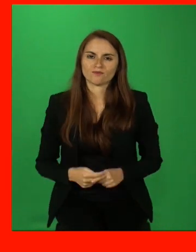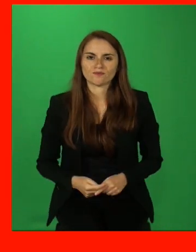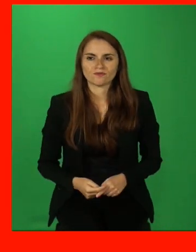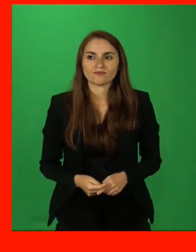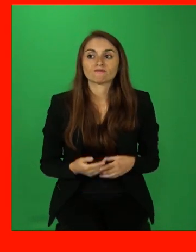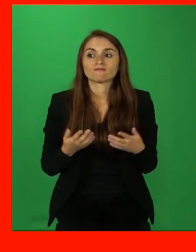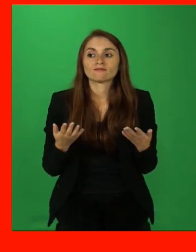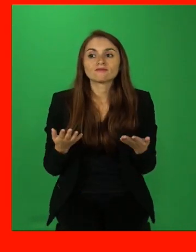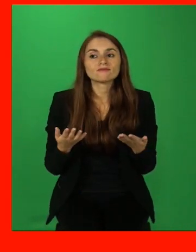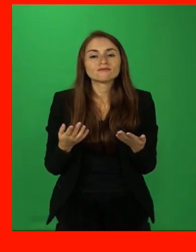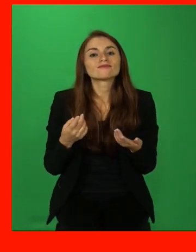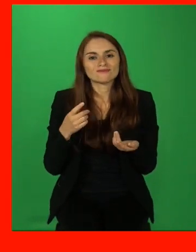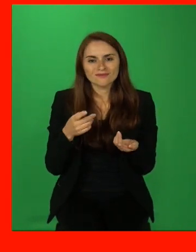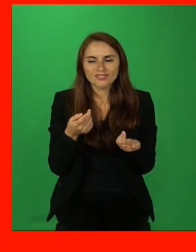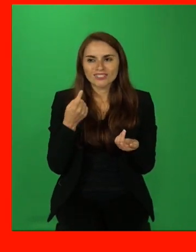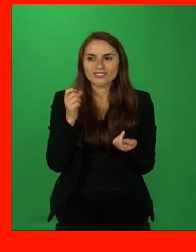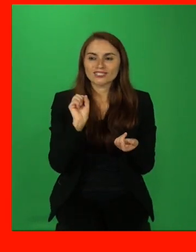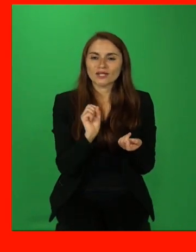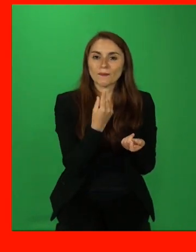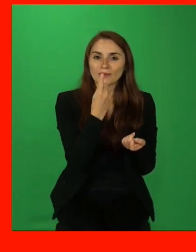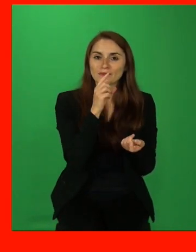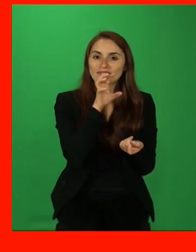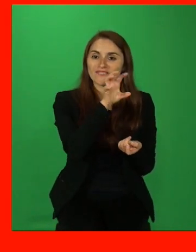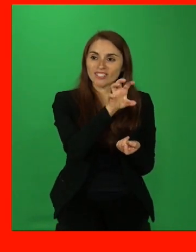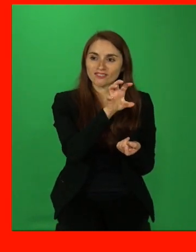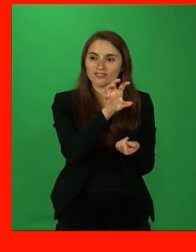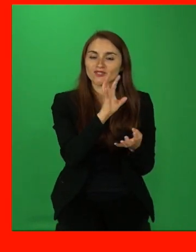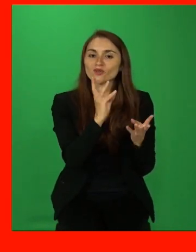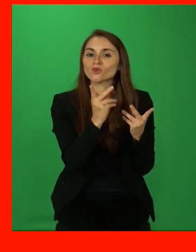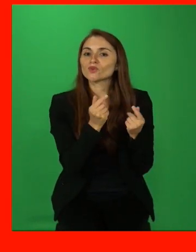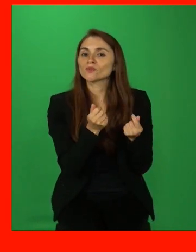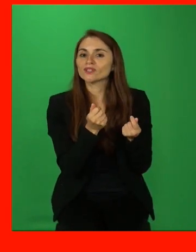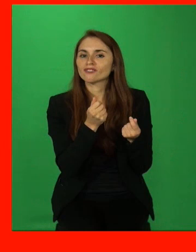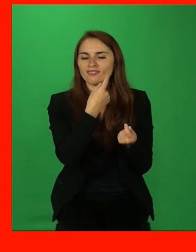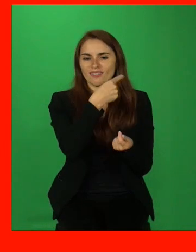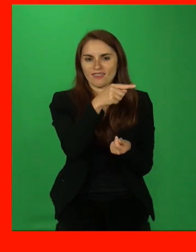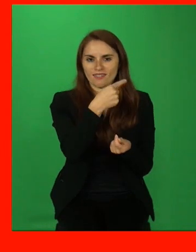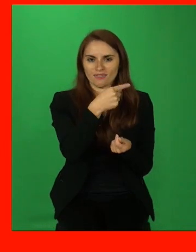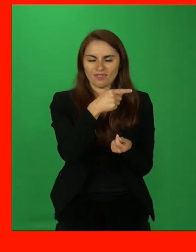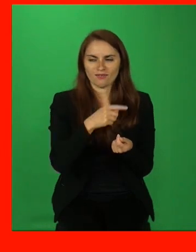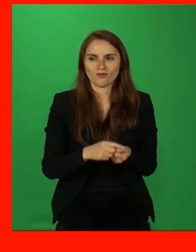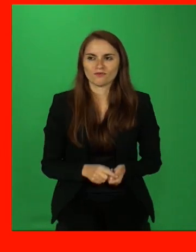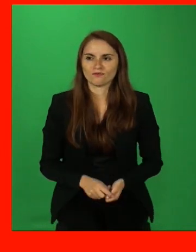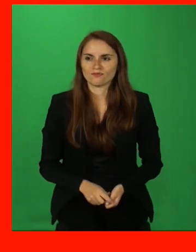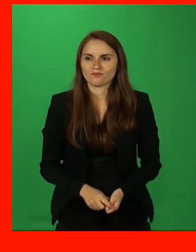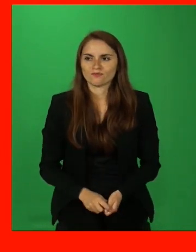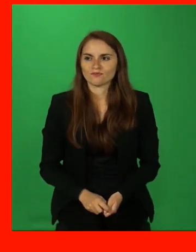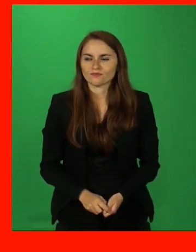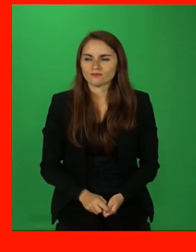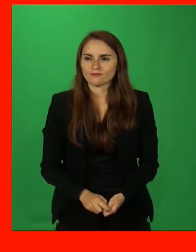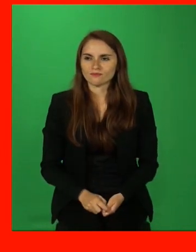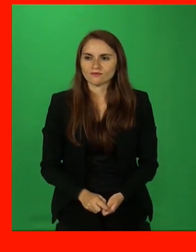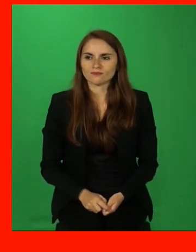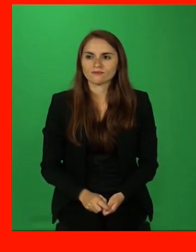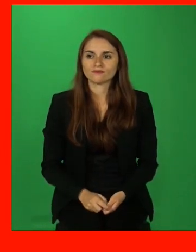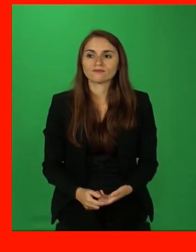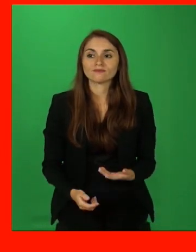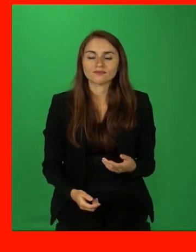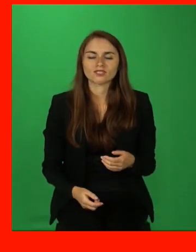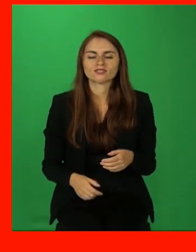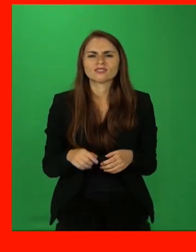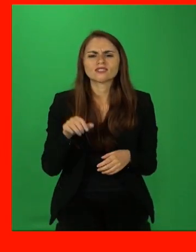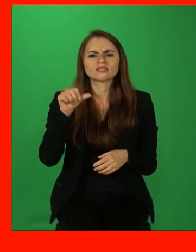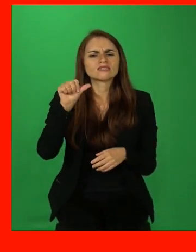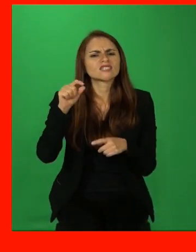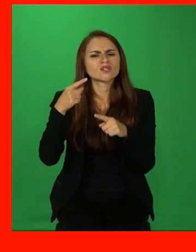así que ya sabemos que el primer factor es un número negativo perfecto entonces 6